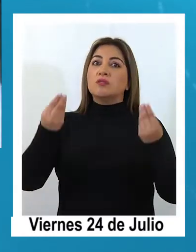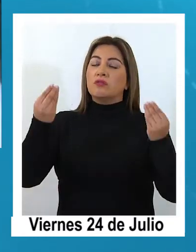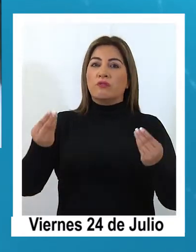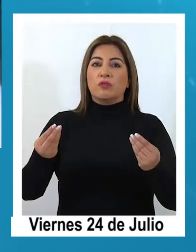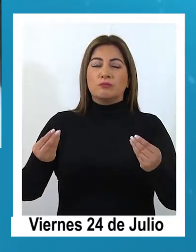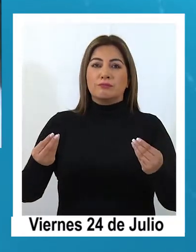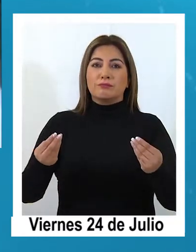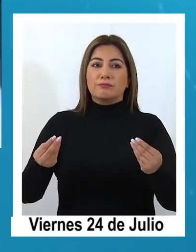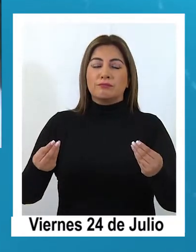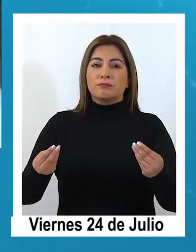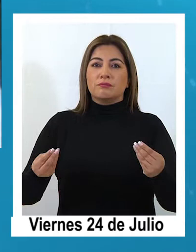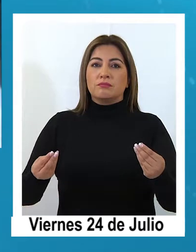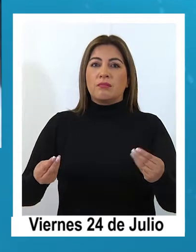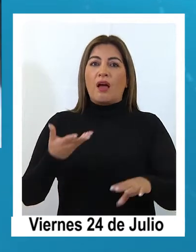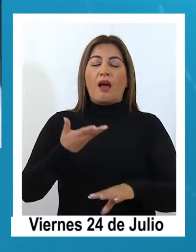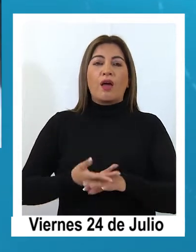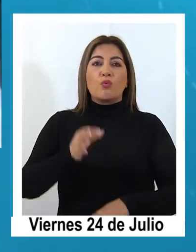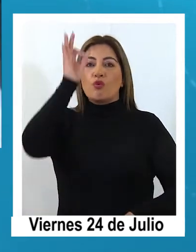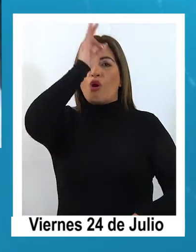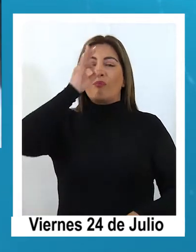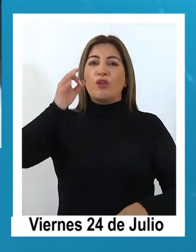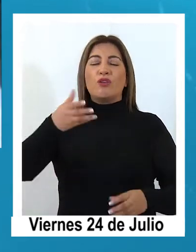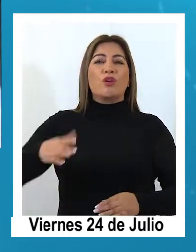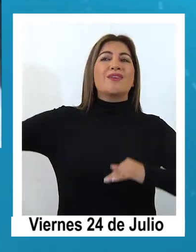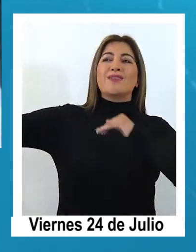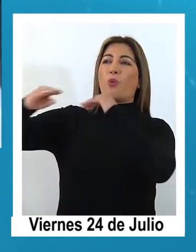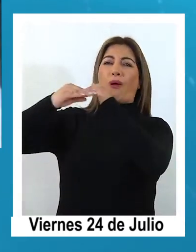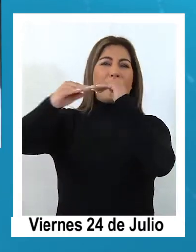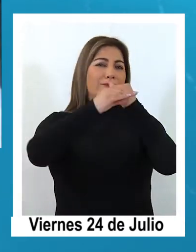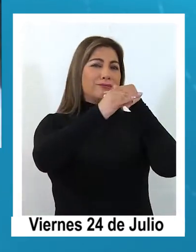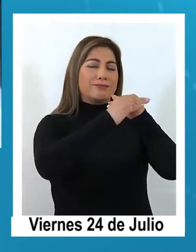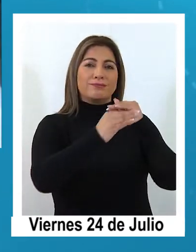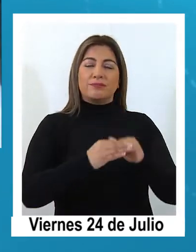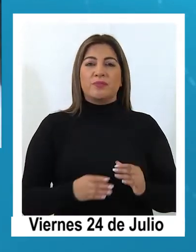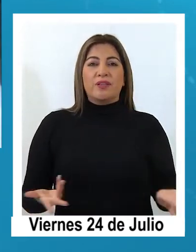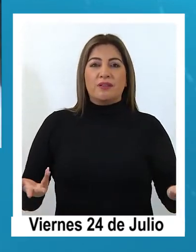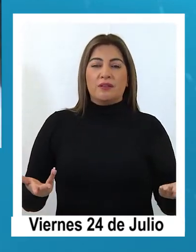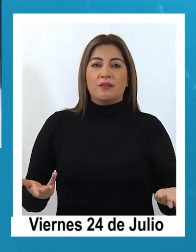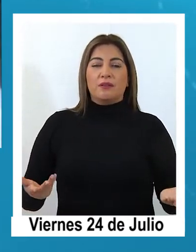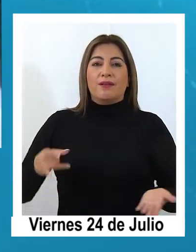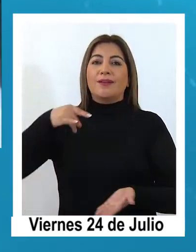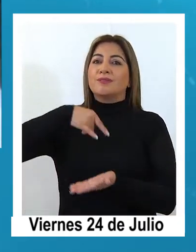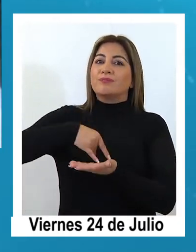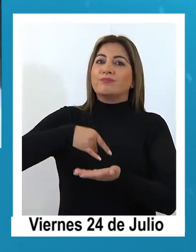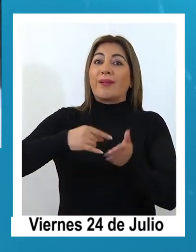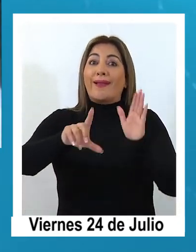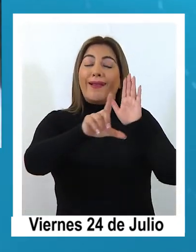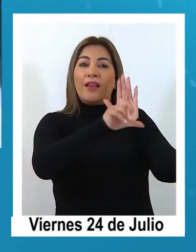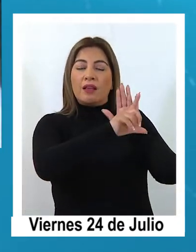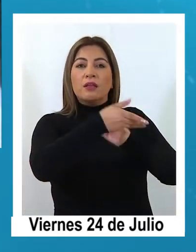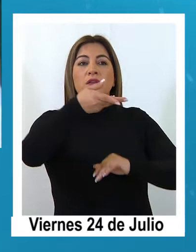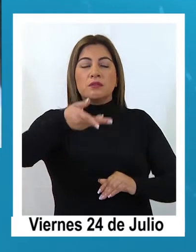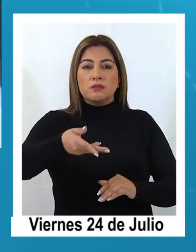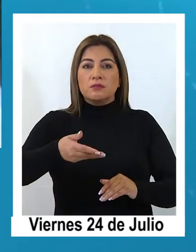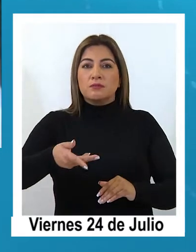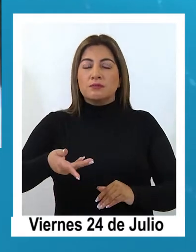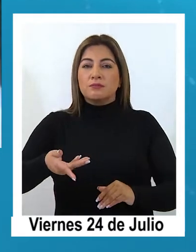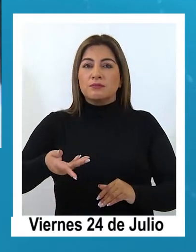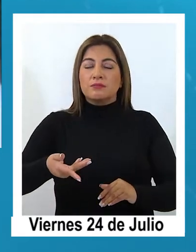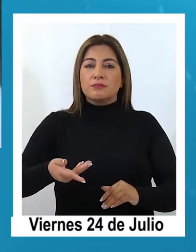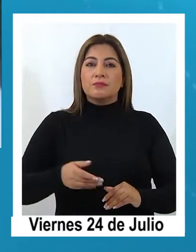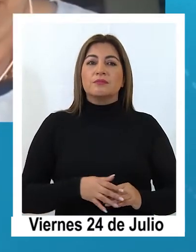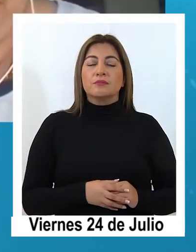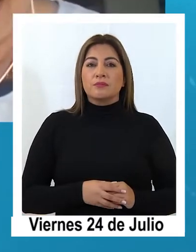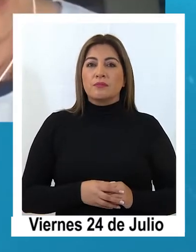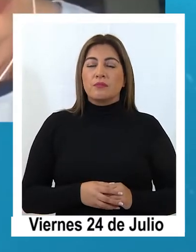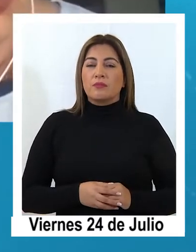y eso salía en todos los estudios de opinión. Y al final la Cámara, el Poder Legislativo, se puso de esta,